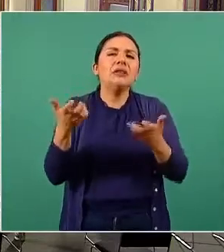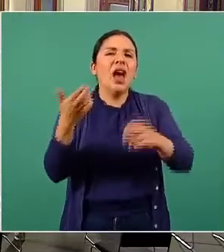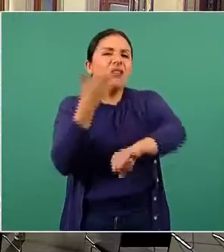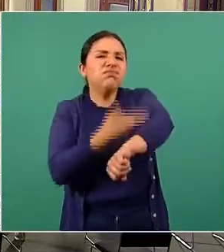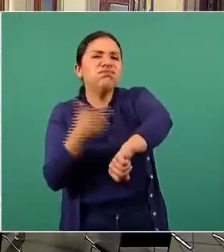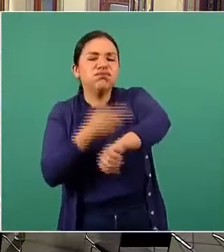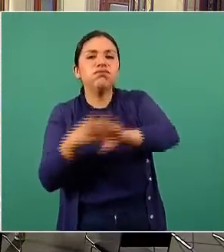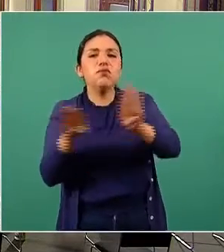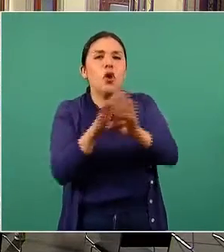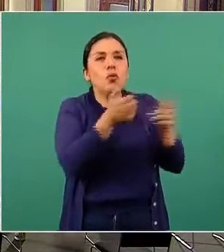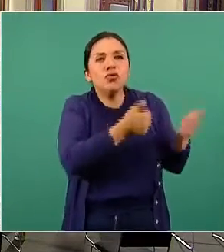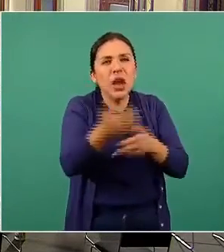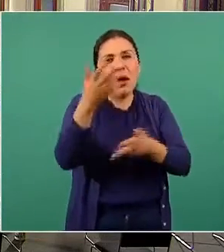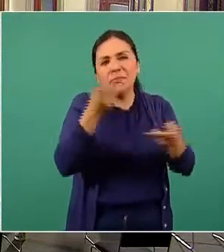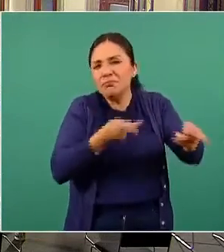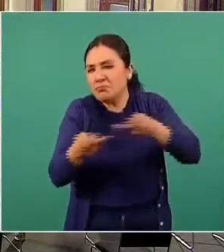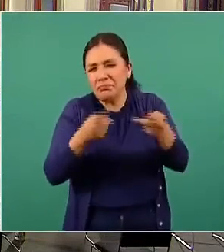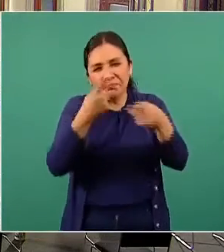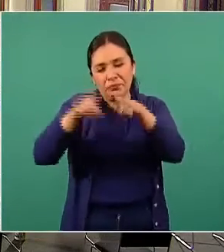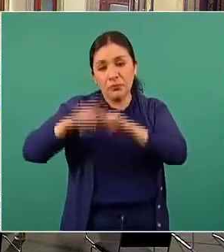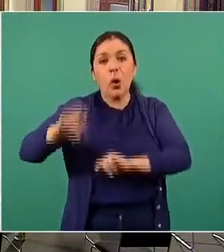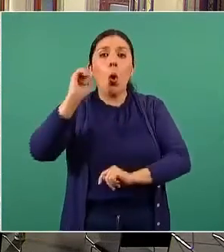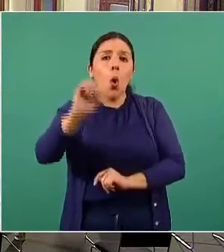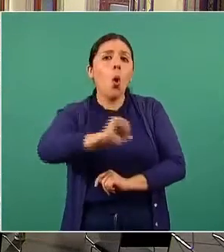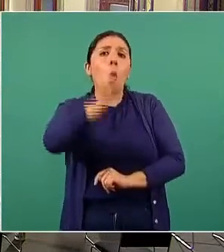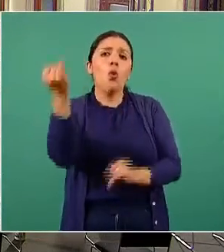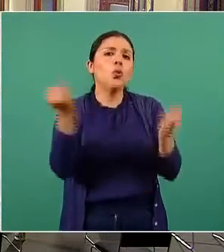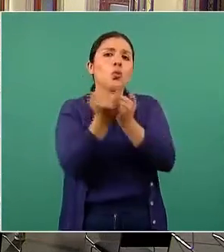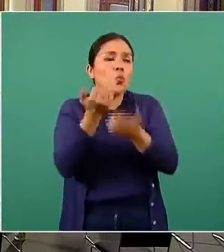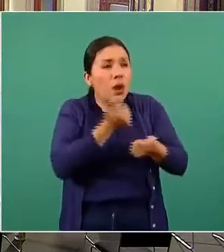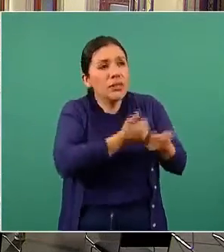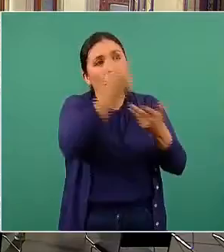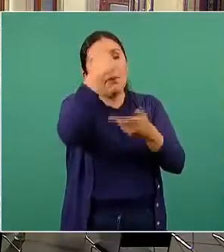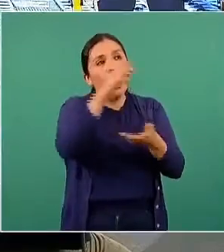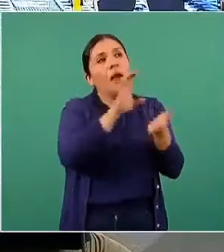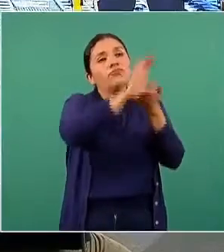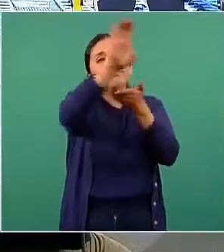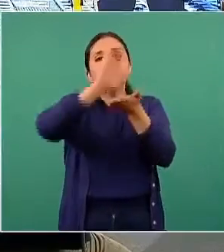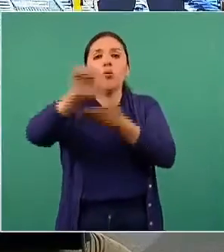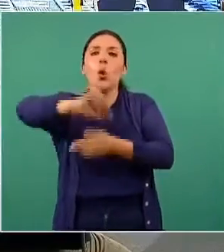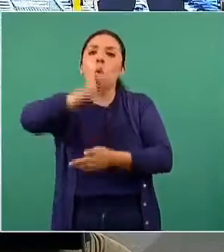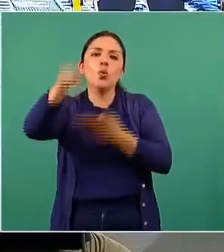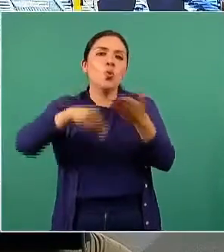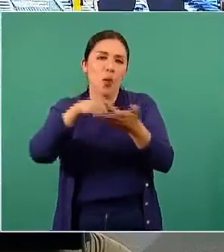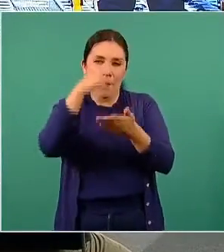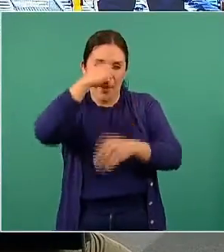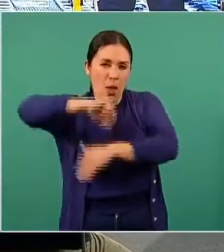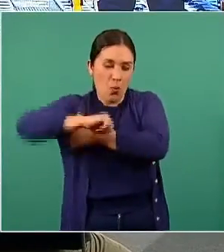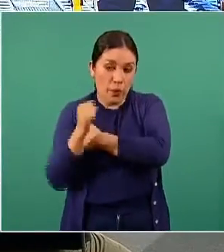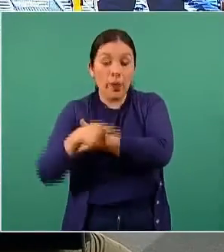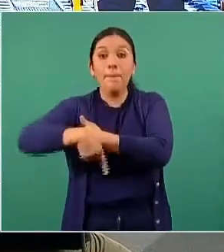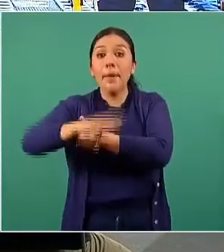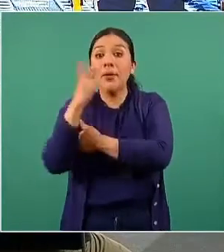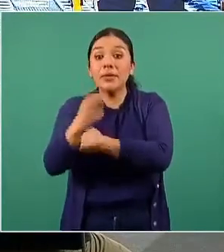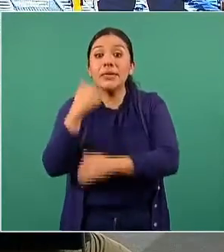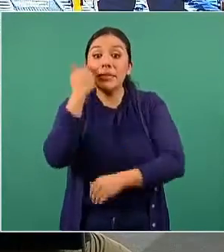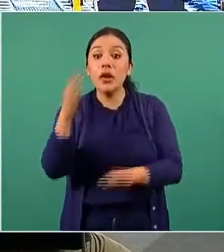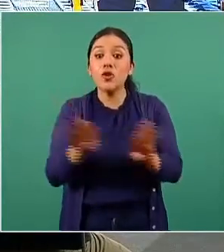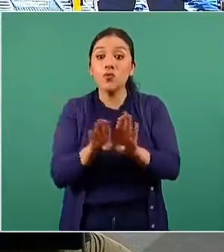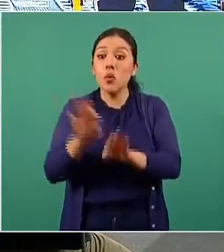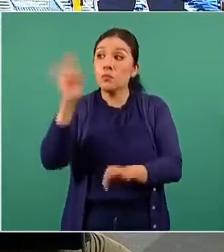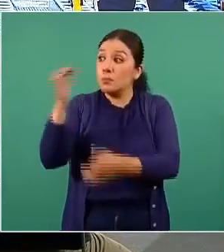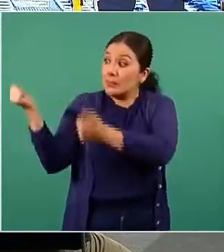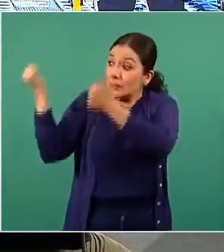distribución. Otras, reitero, tienen otros puntos también a través de los cuales se distribuyen, pero la idea siempre es que ni bien la